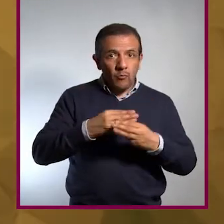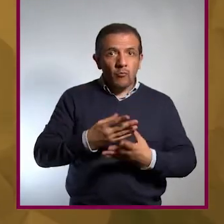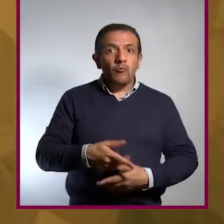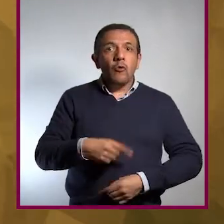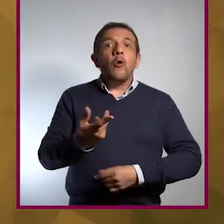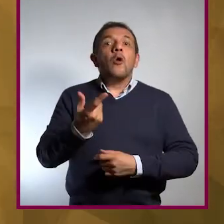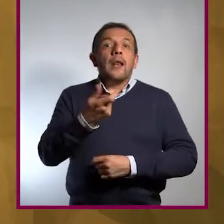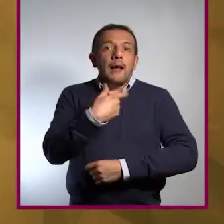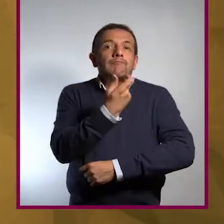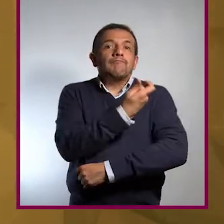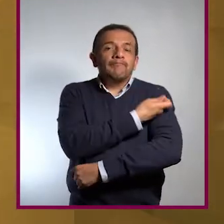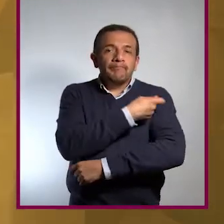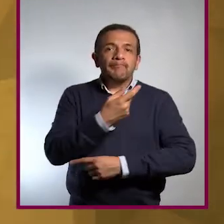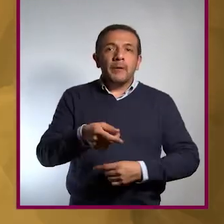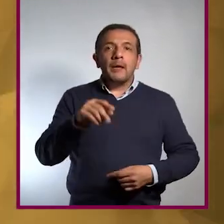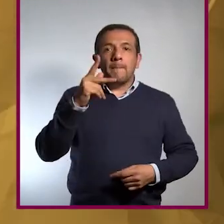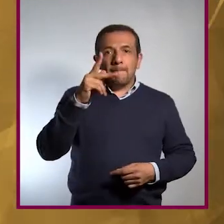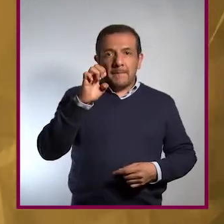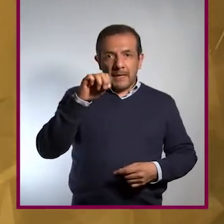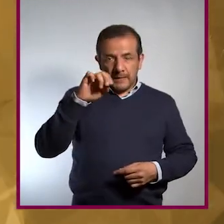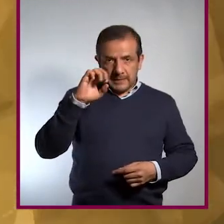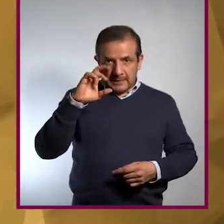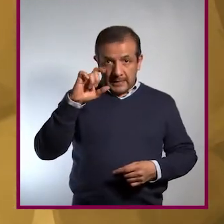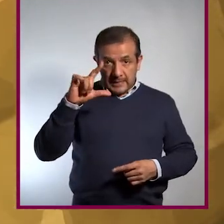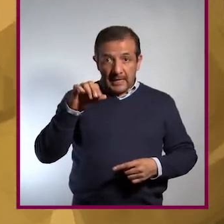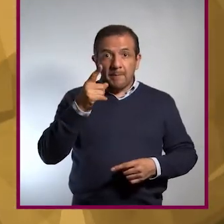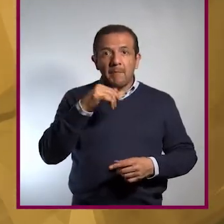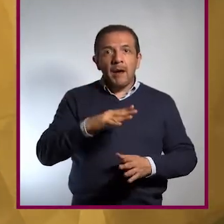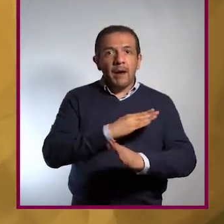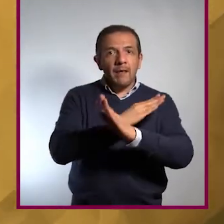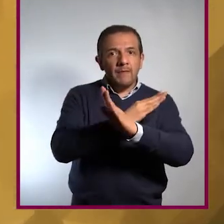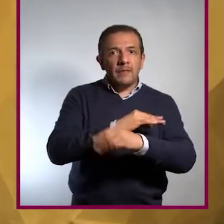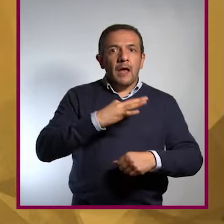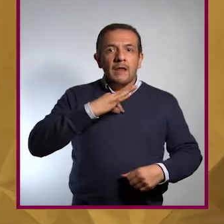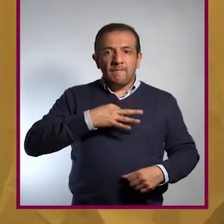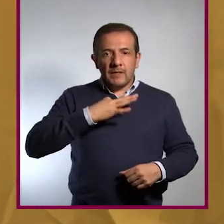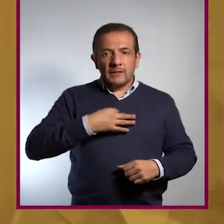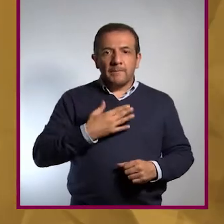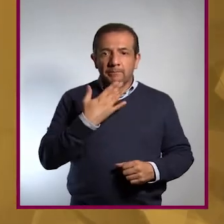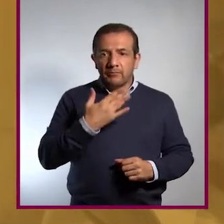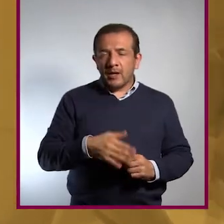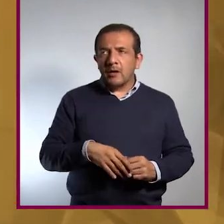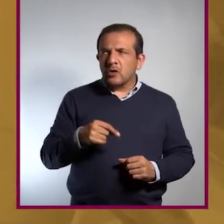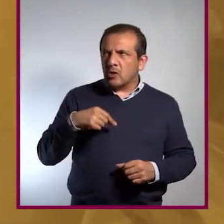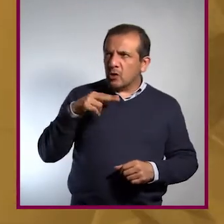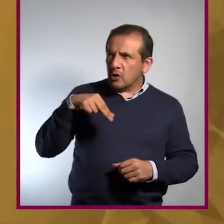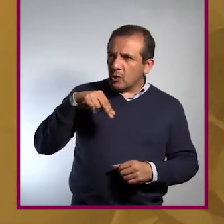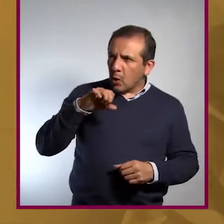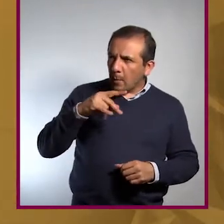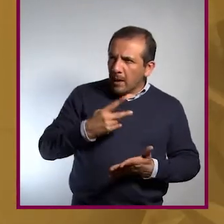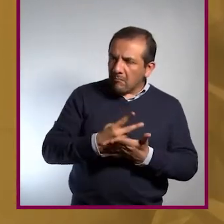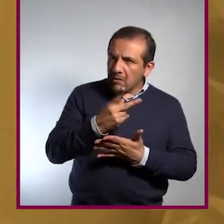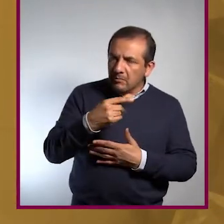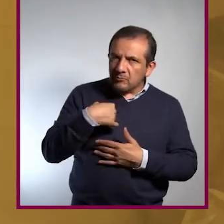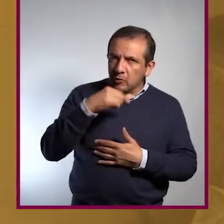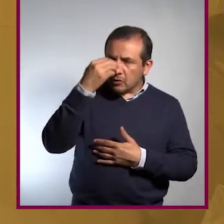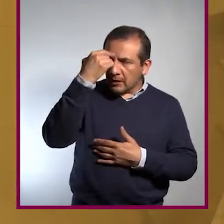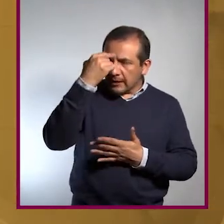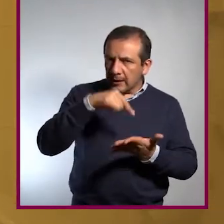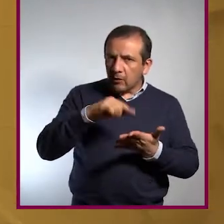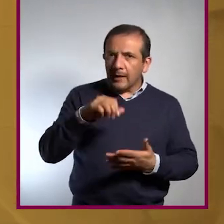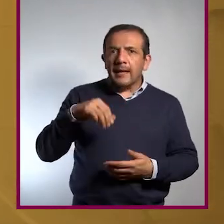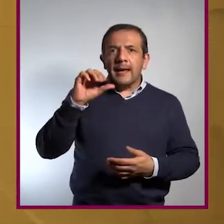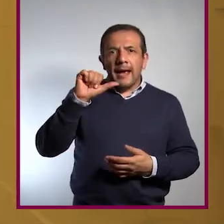la penicilina y su efecto curativo en las enfermedades infecciosas. El nombre como tal no, pero sé que a Alexander